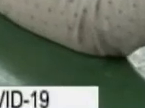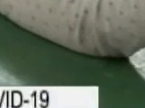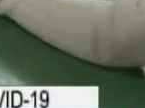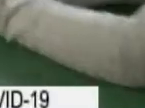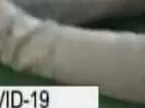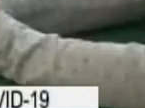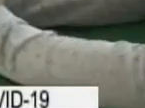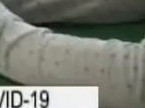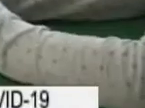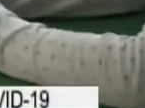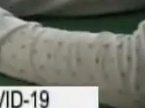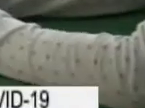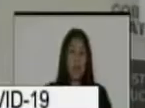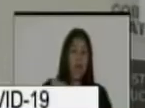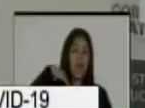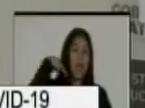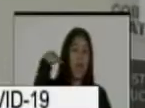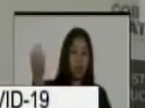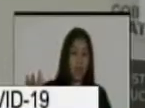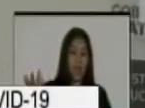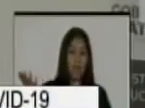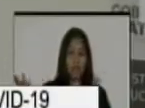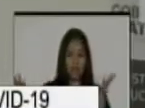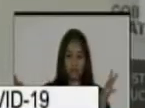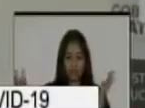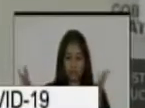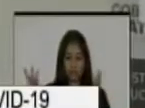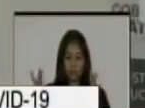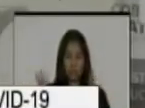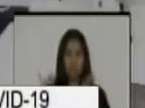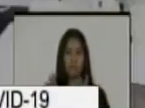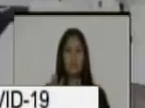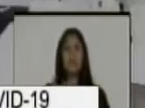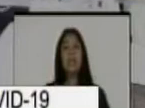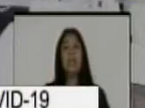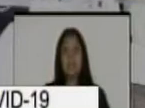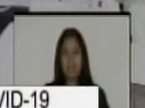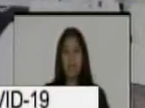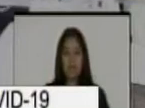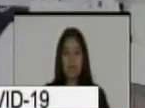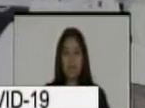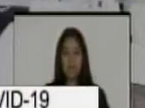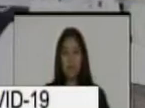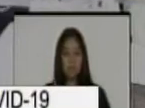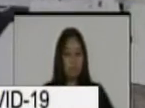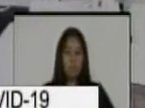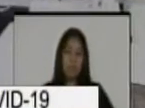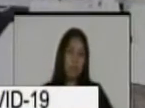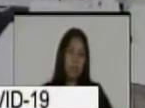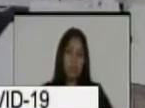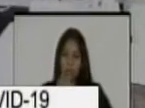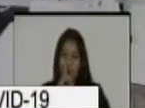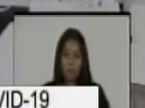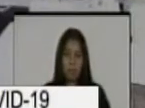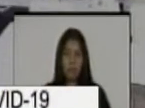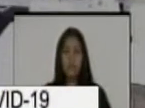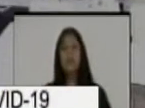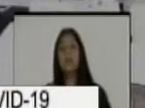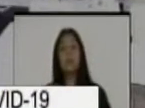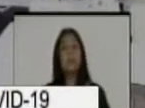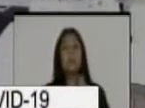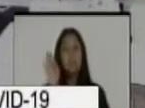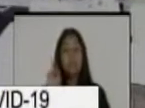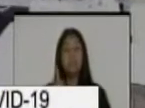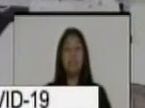de la capital hacia la capital, dada la premura del tiempo, y en donde mayores incidencias del tema